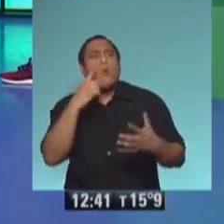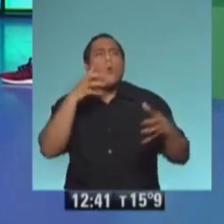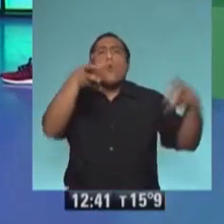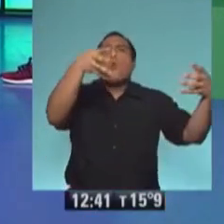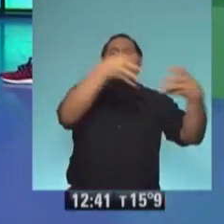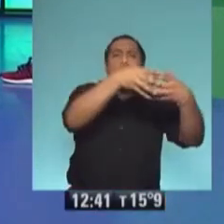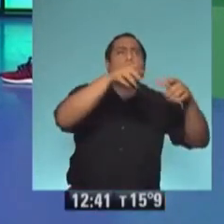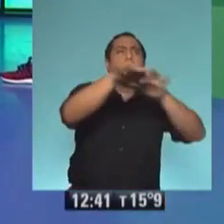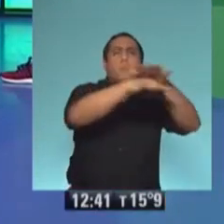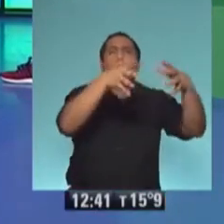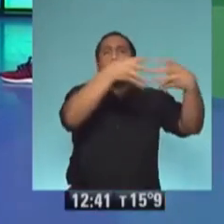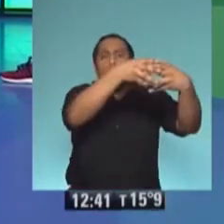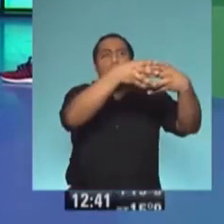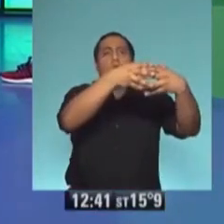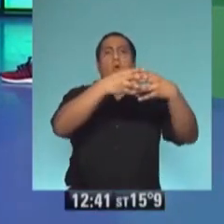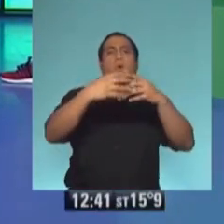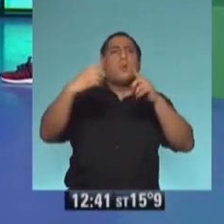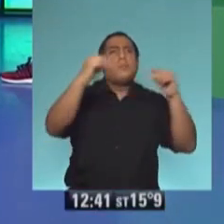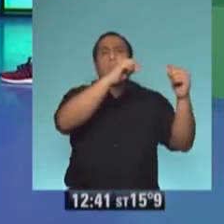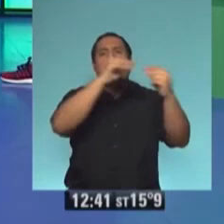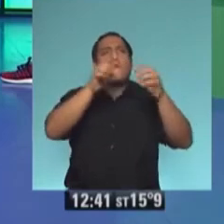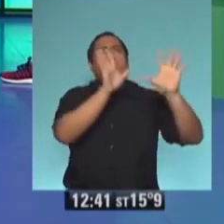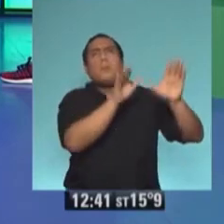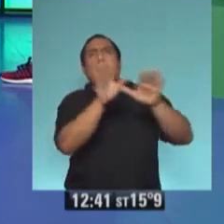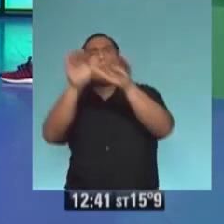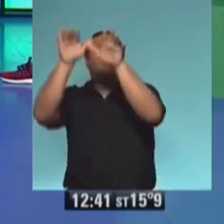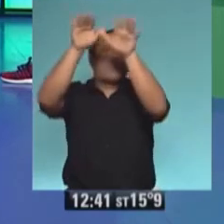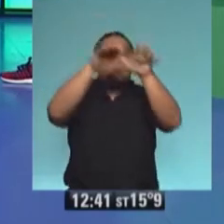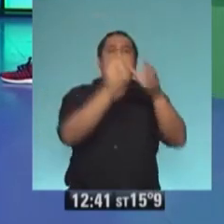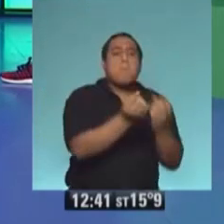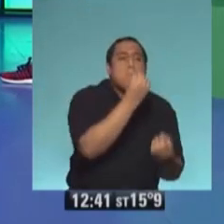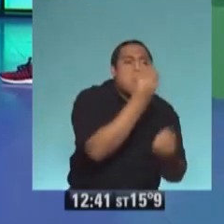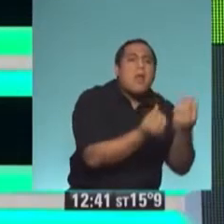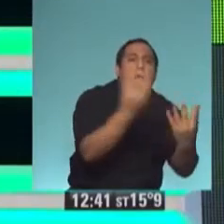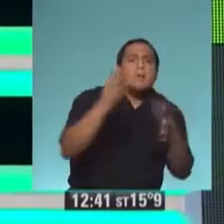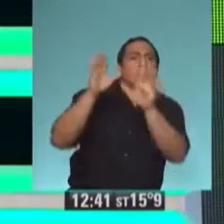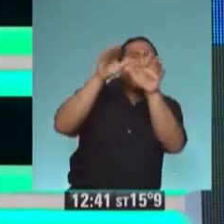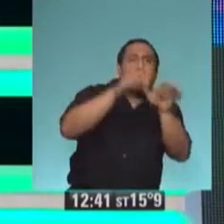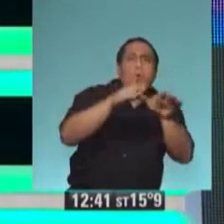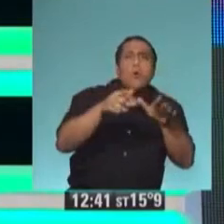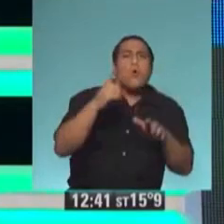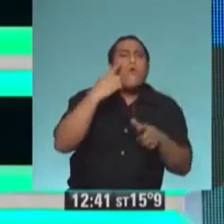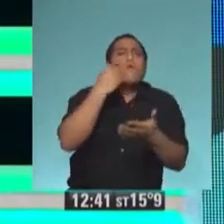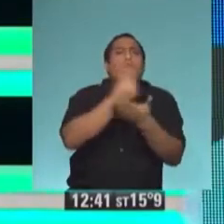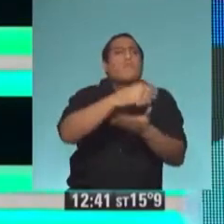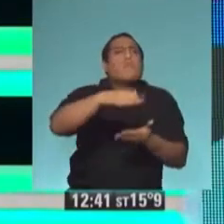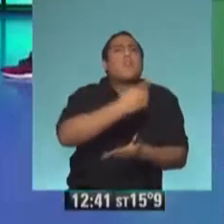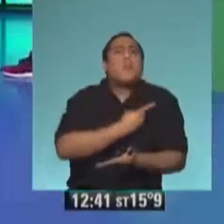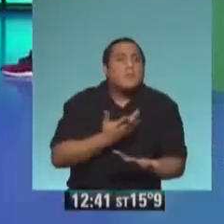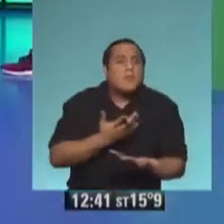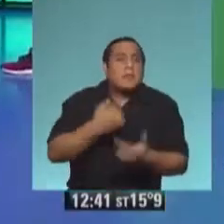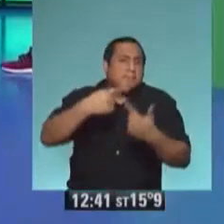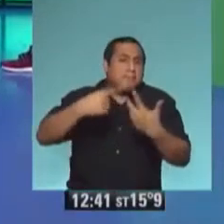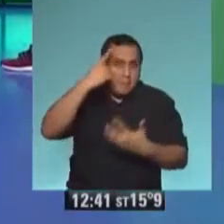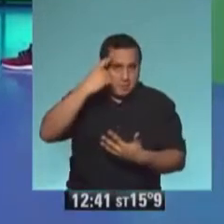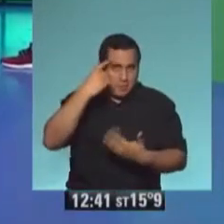comunidades, o cómo las aves interaccionan con su ambiente, con las plantas, de los lugares donde viven. También se puede acceder,